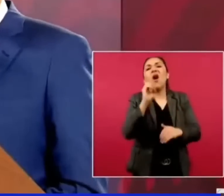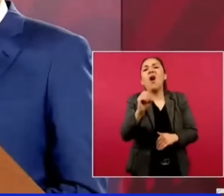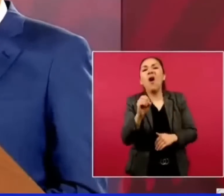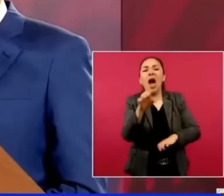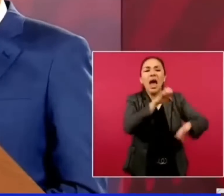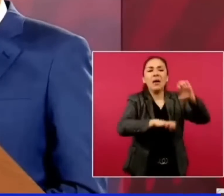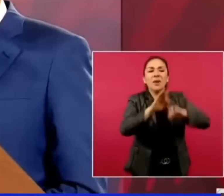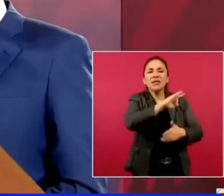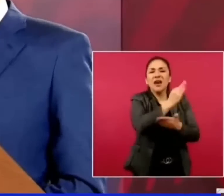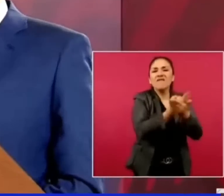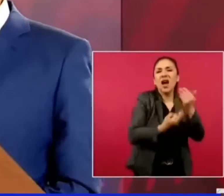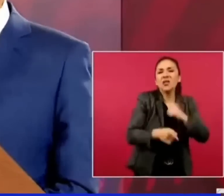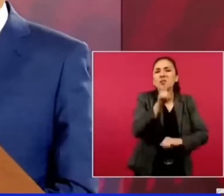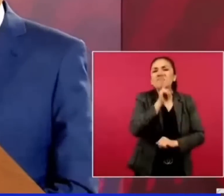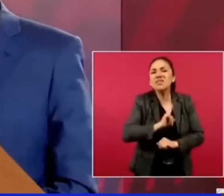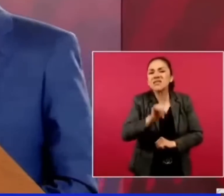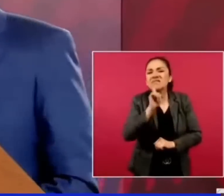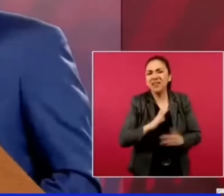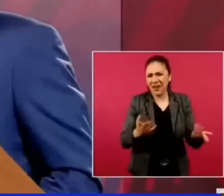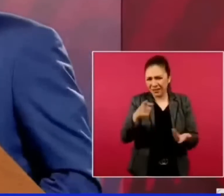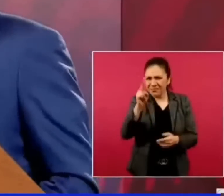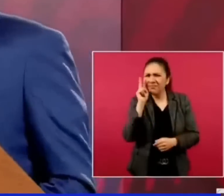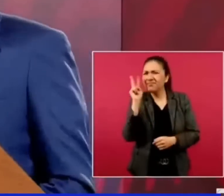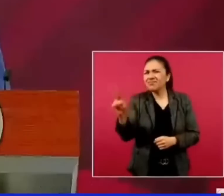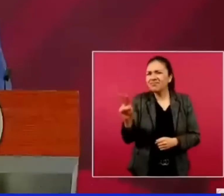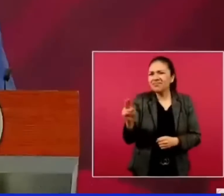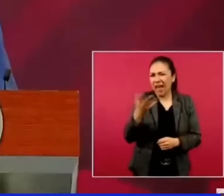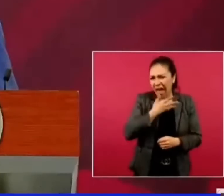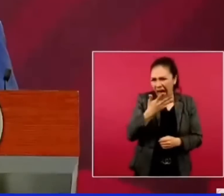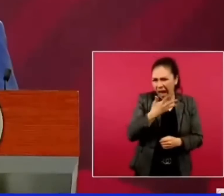factureros. Pues miren las reformas que